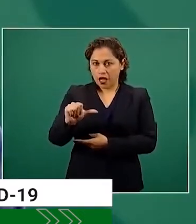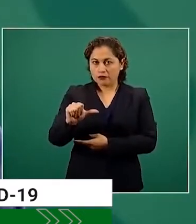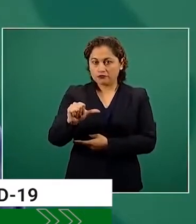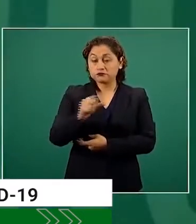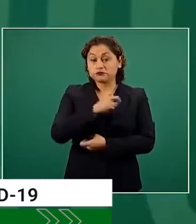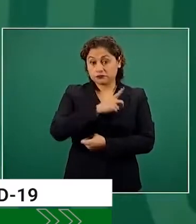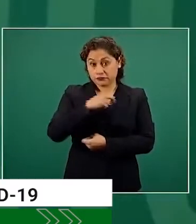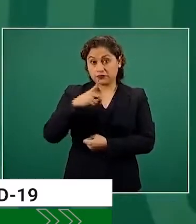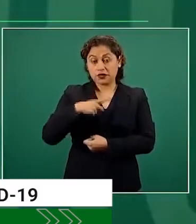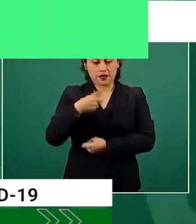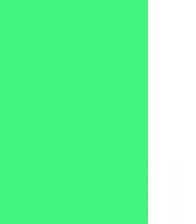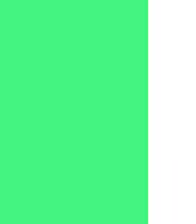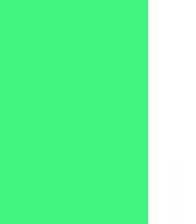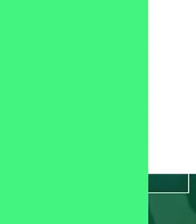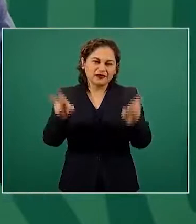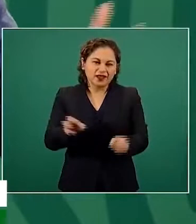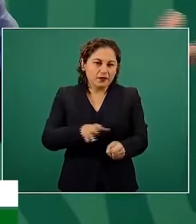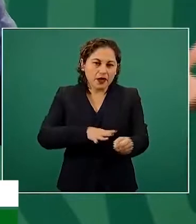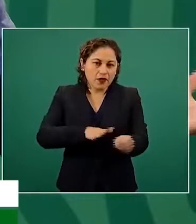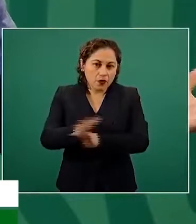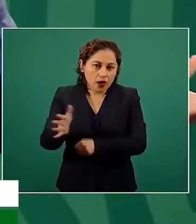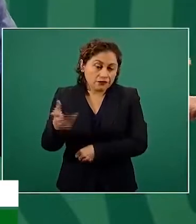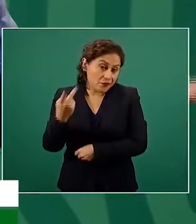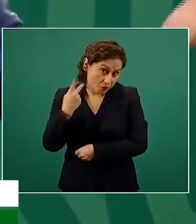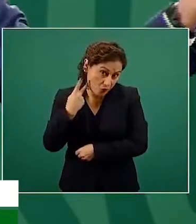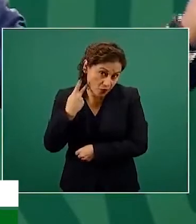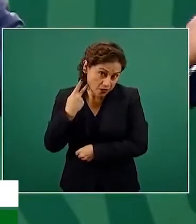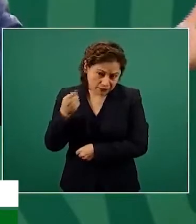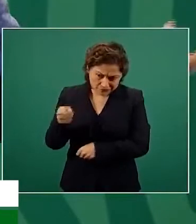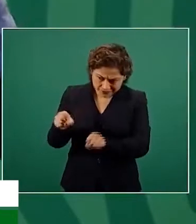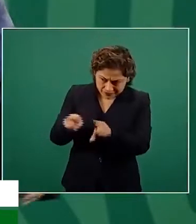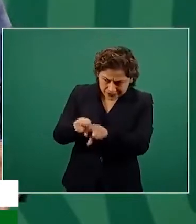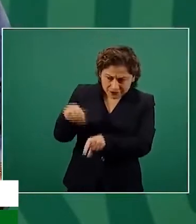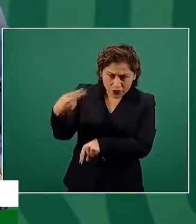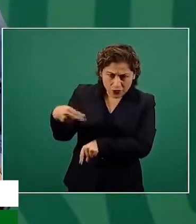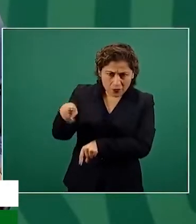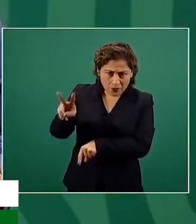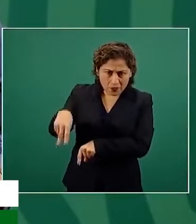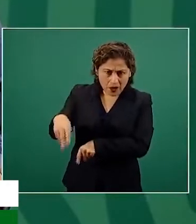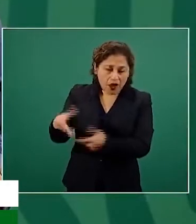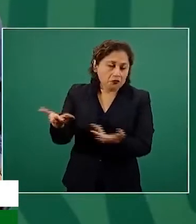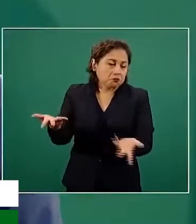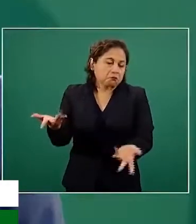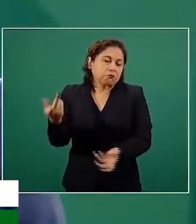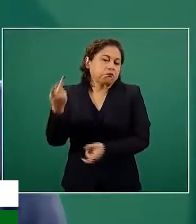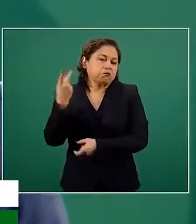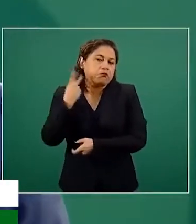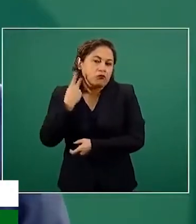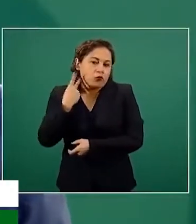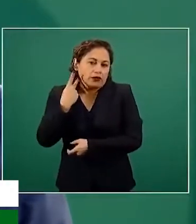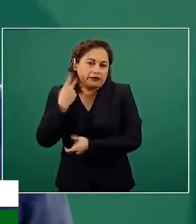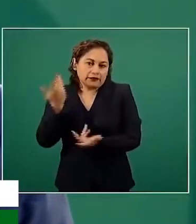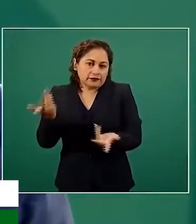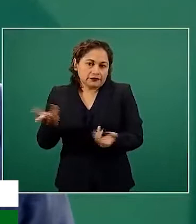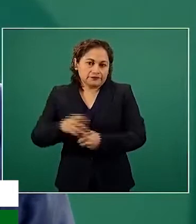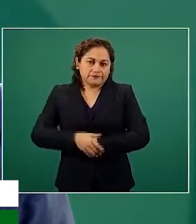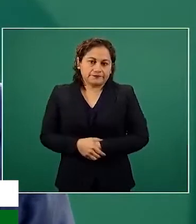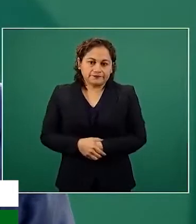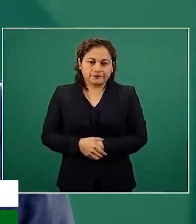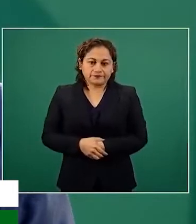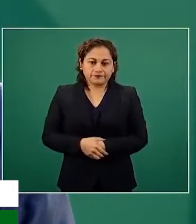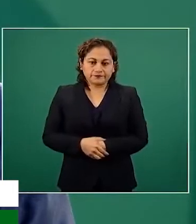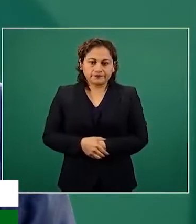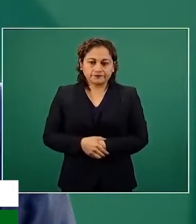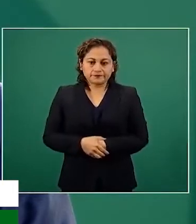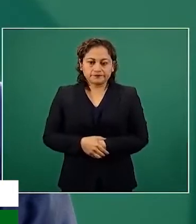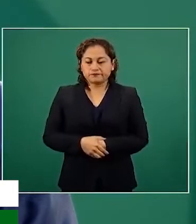vacunar a todos. López Obrador se refirió a las peticiones de que Hugo López-Gatell deba renunciar a la Subsecretaría de Salud